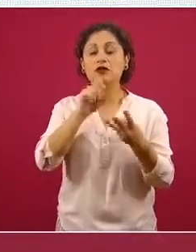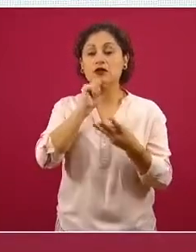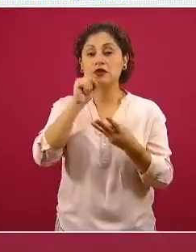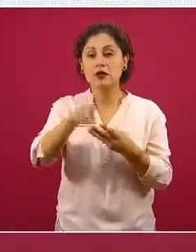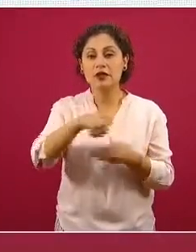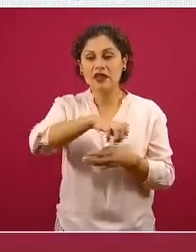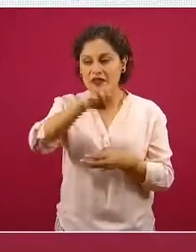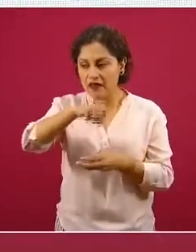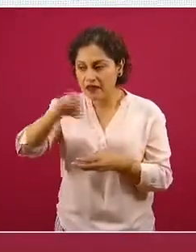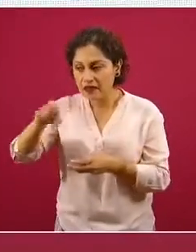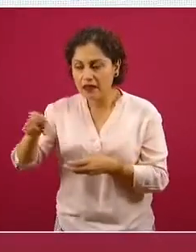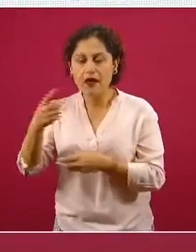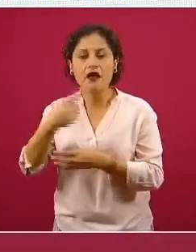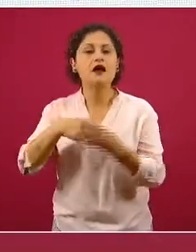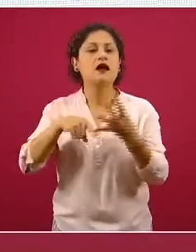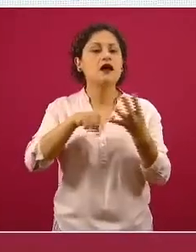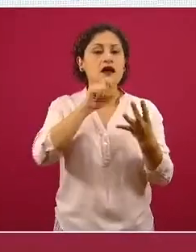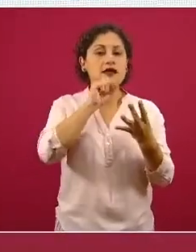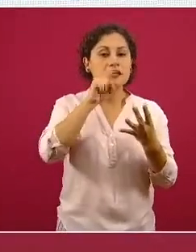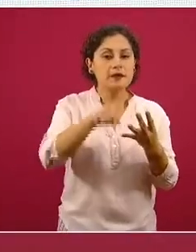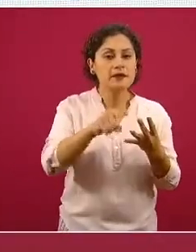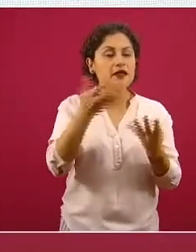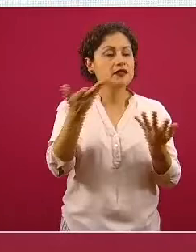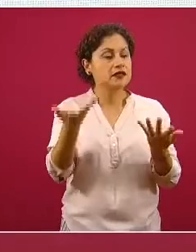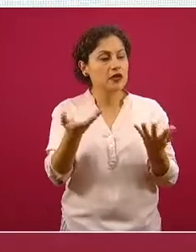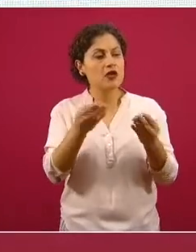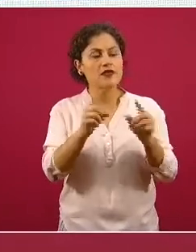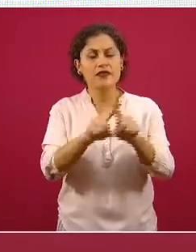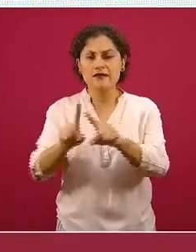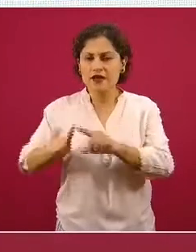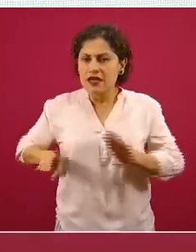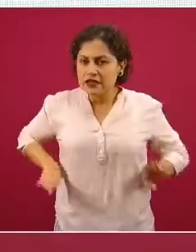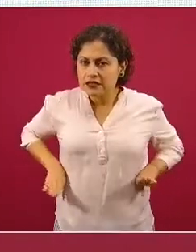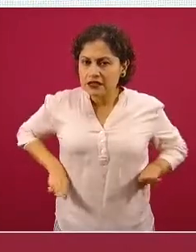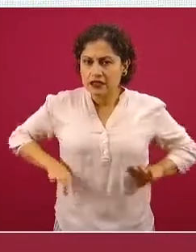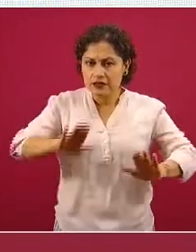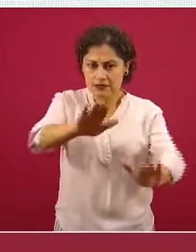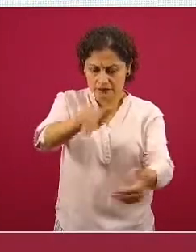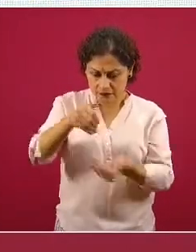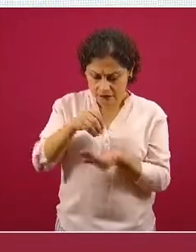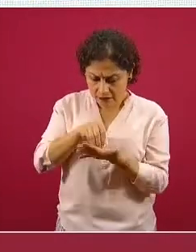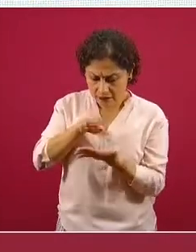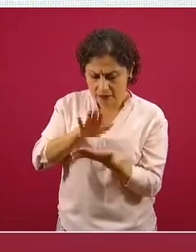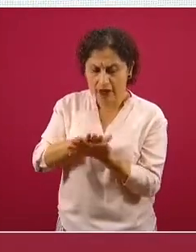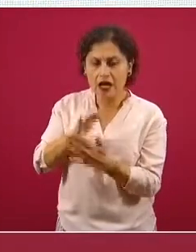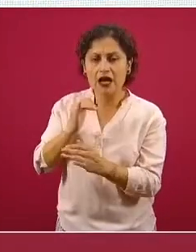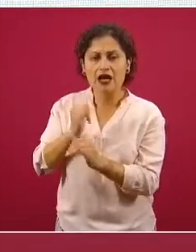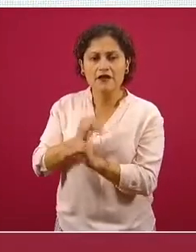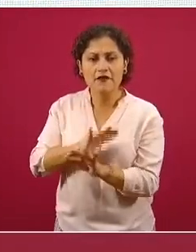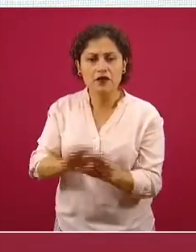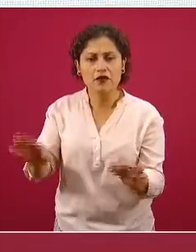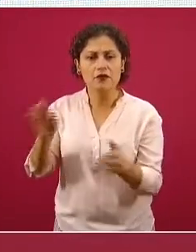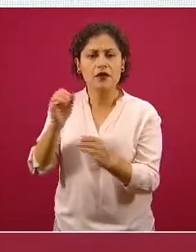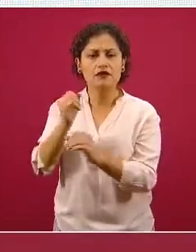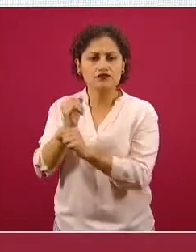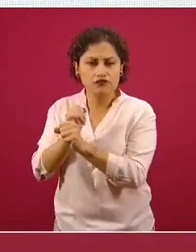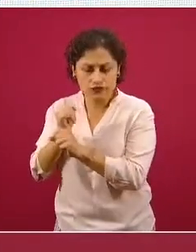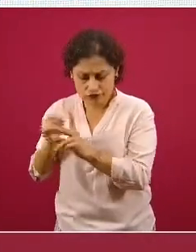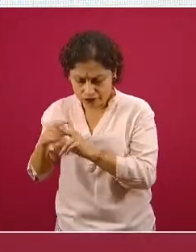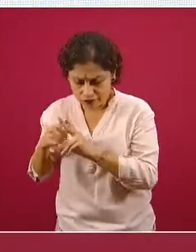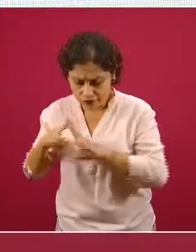cuál sería el porcentaje de personas que no están siendo representadas y que sí son representadas cuando se hacen las